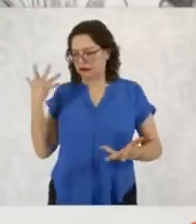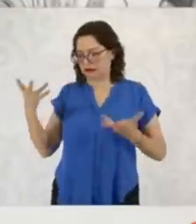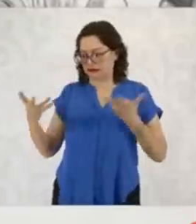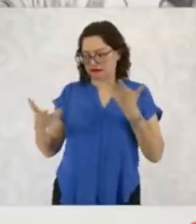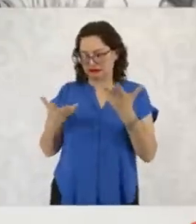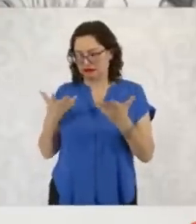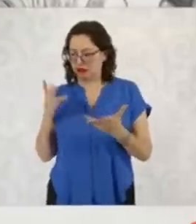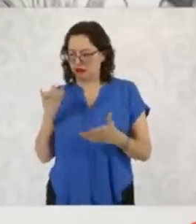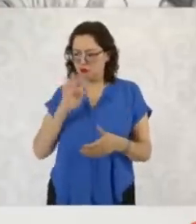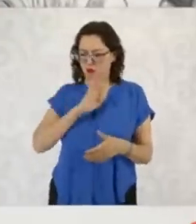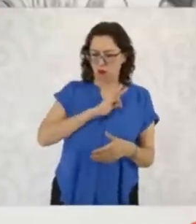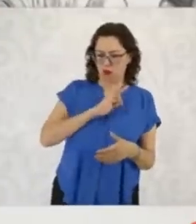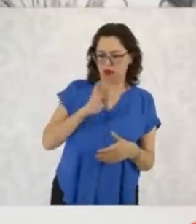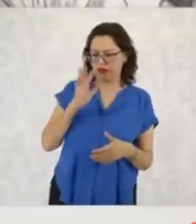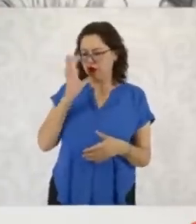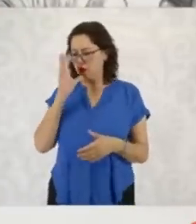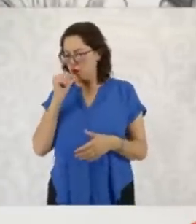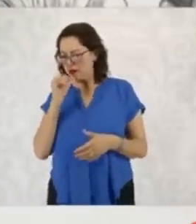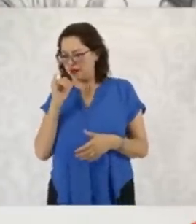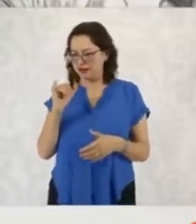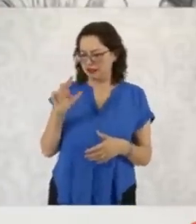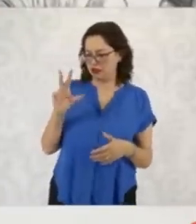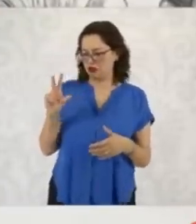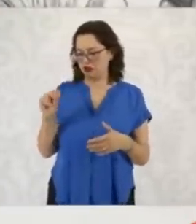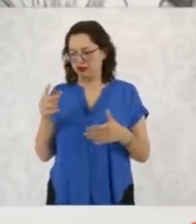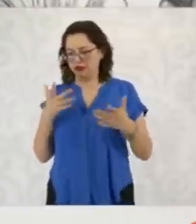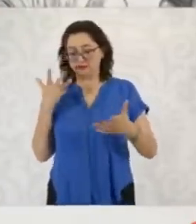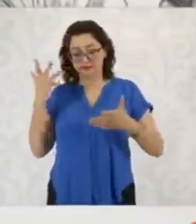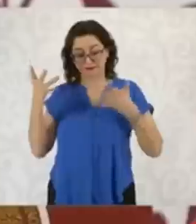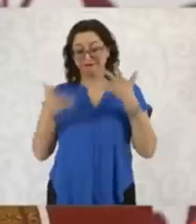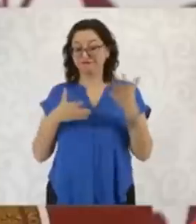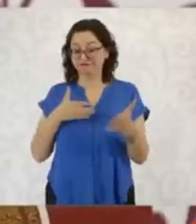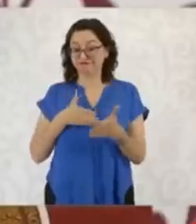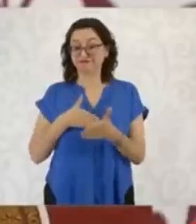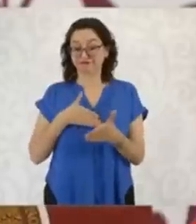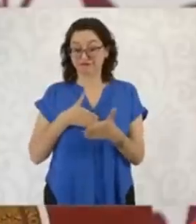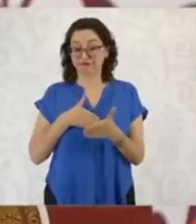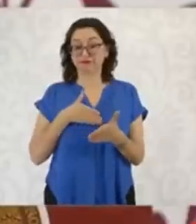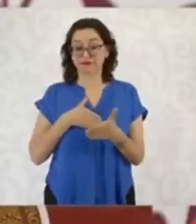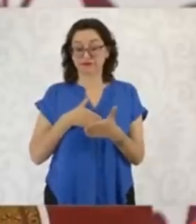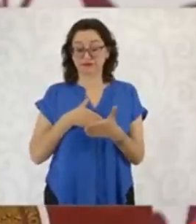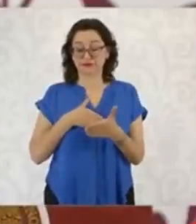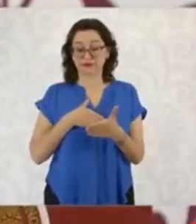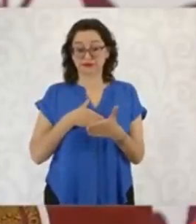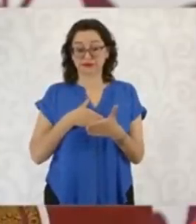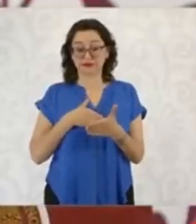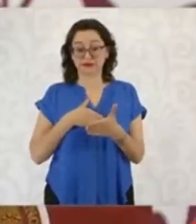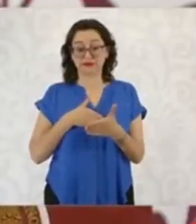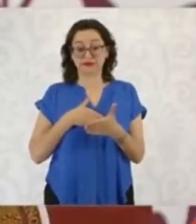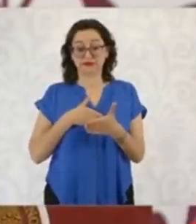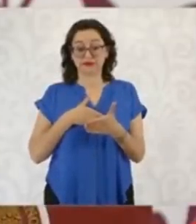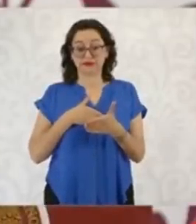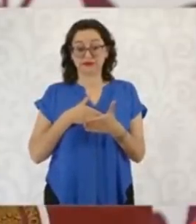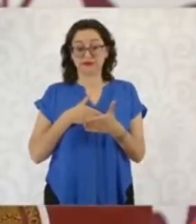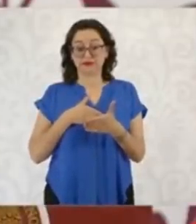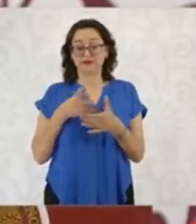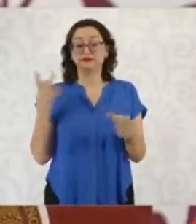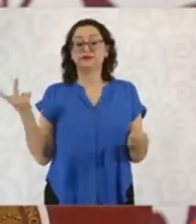Y hubo ahí un primer gran obstáculo que se venció, o sea,